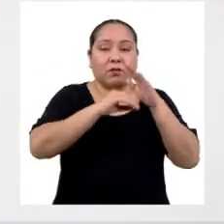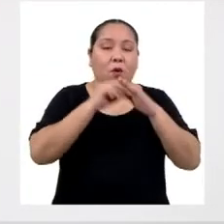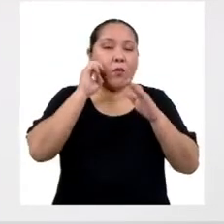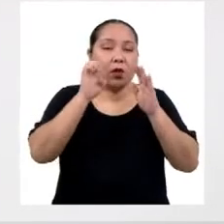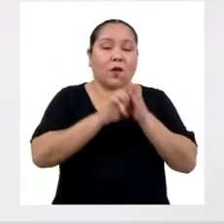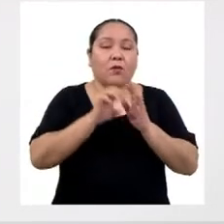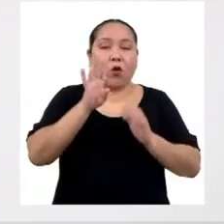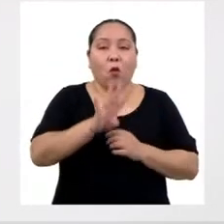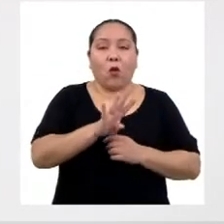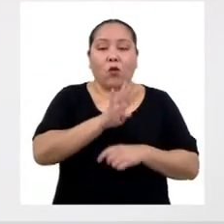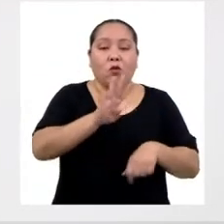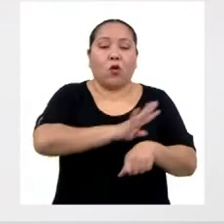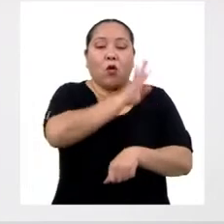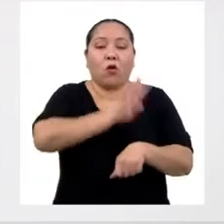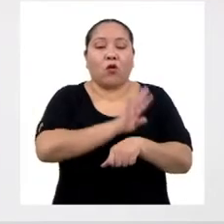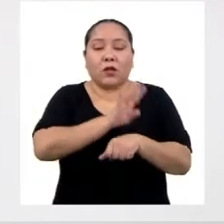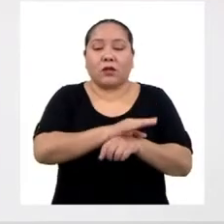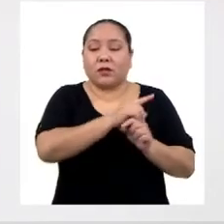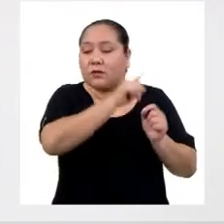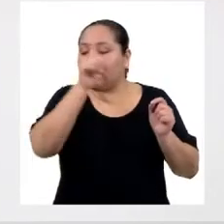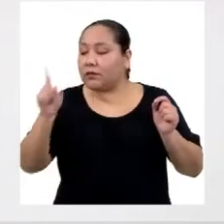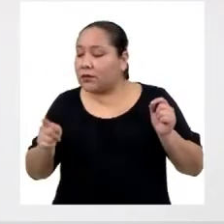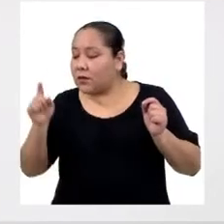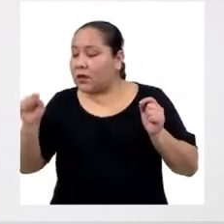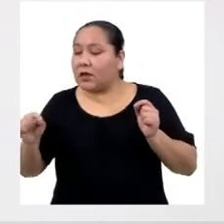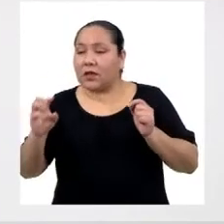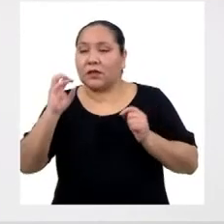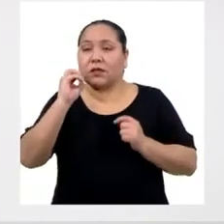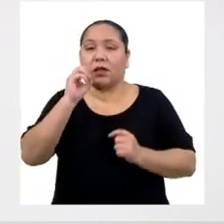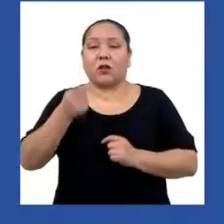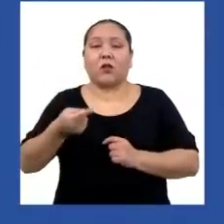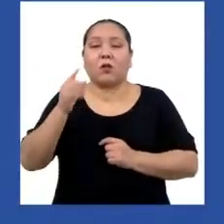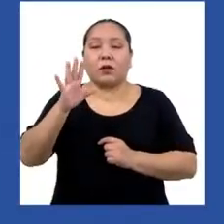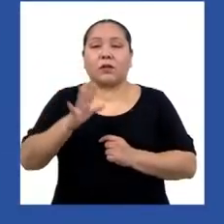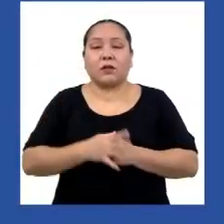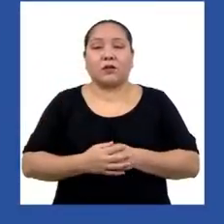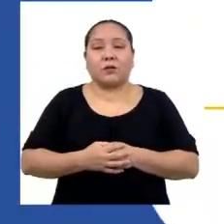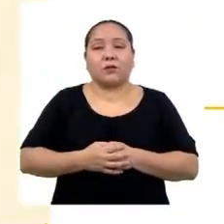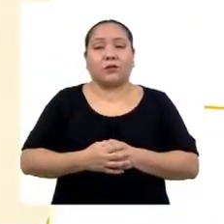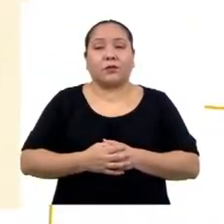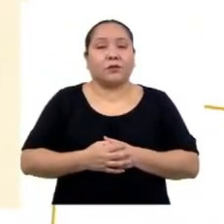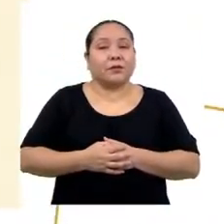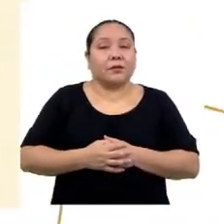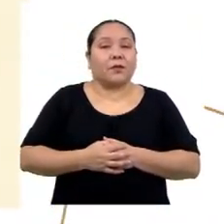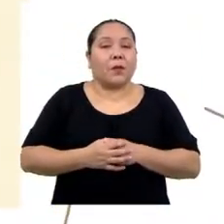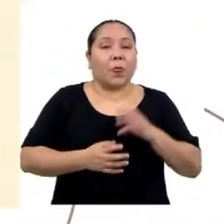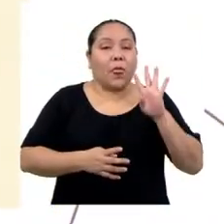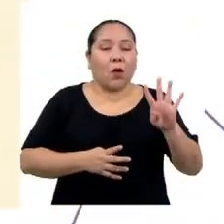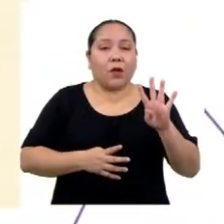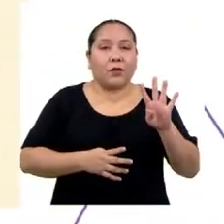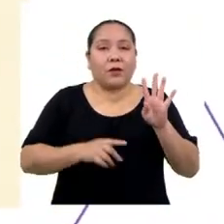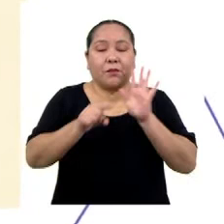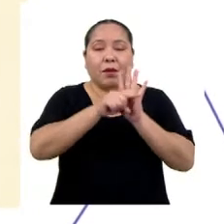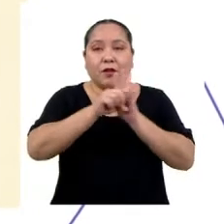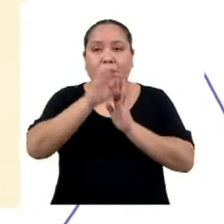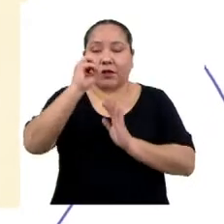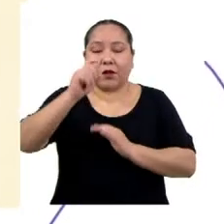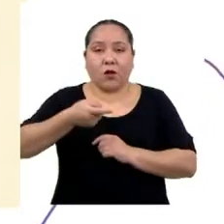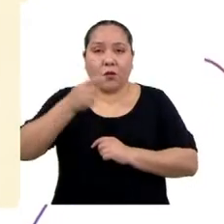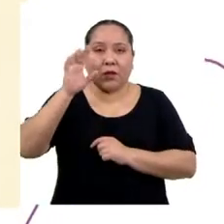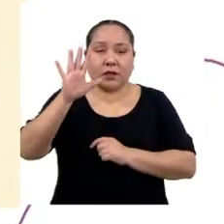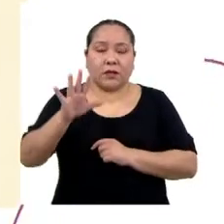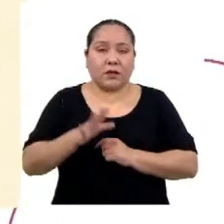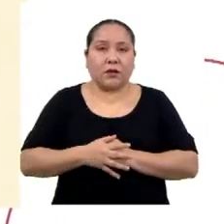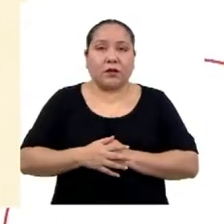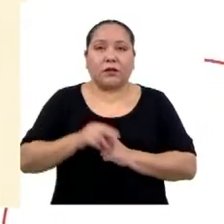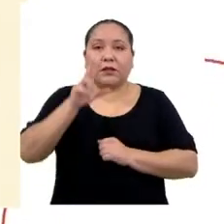caso 4 horas, con el rango mínimo, 0,5. 4 menos 0,5